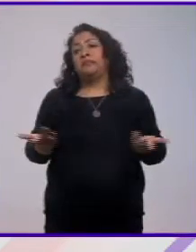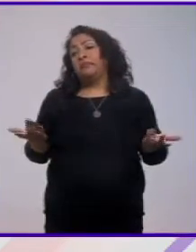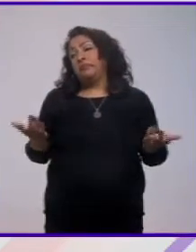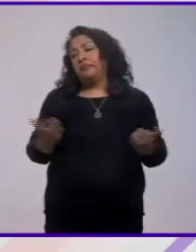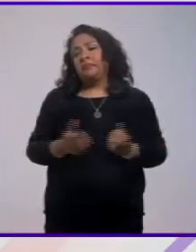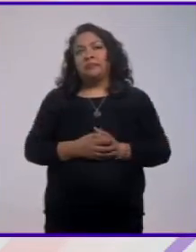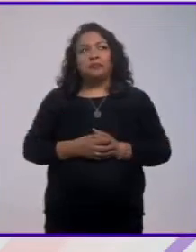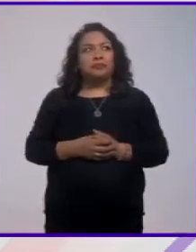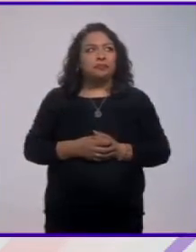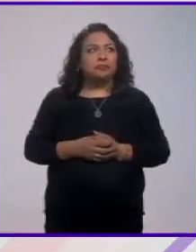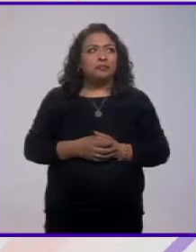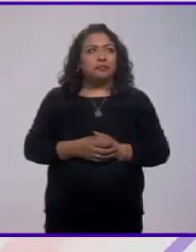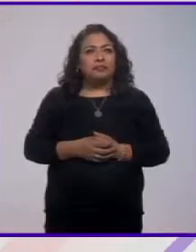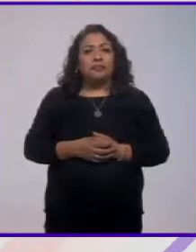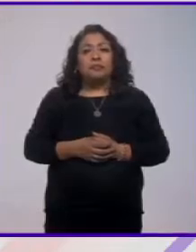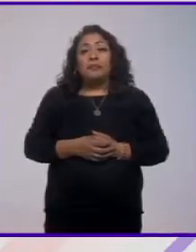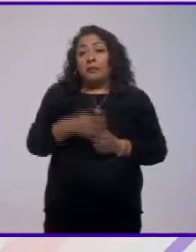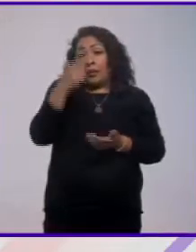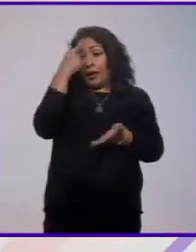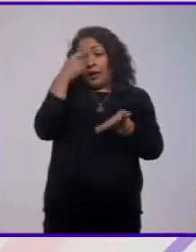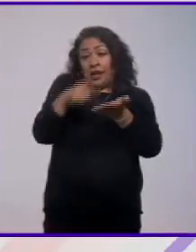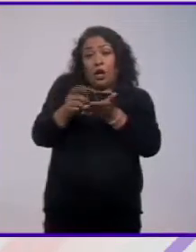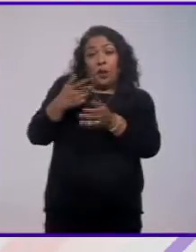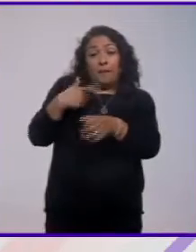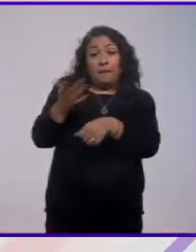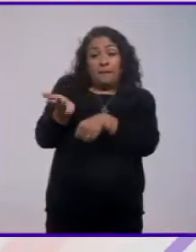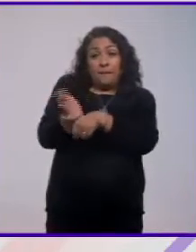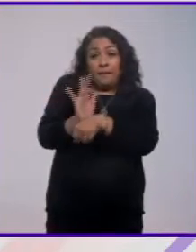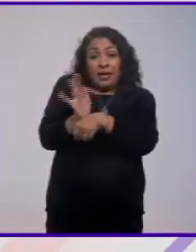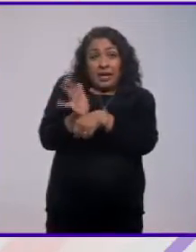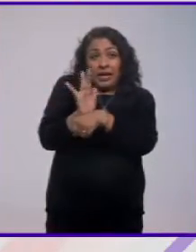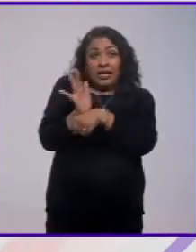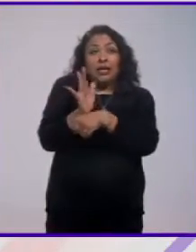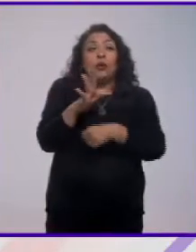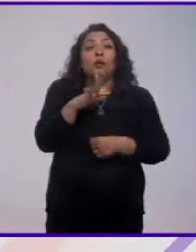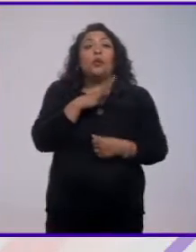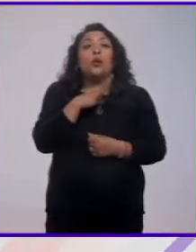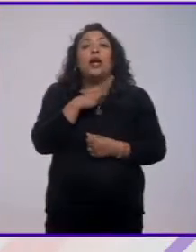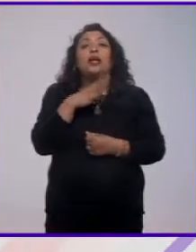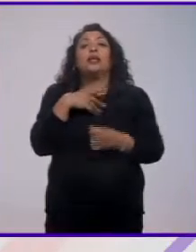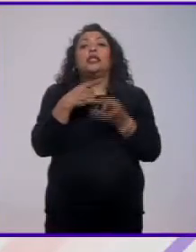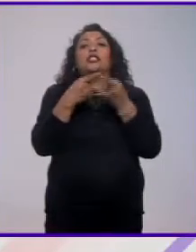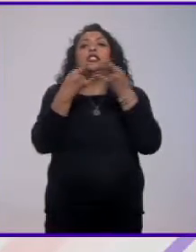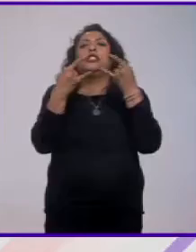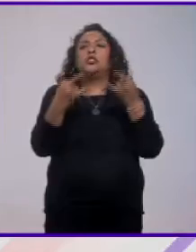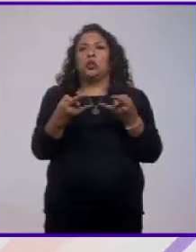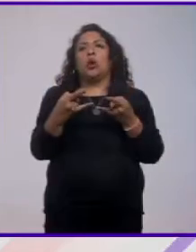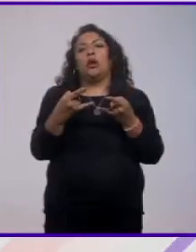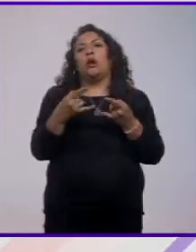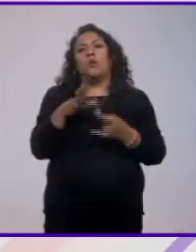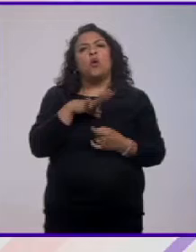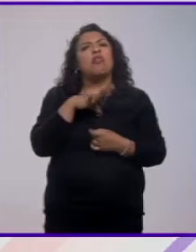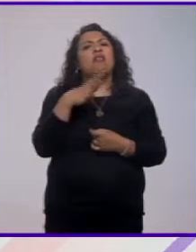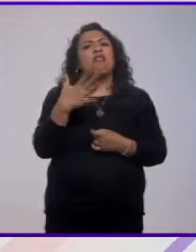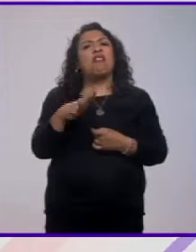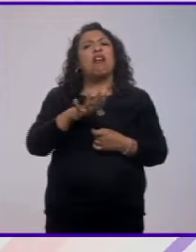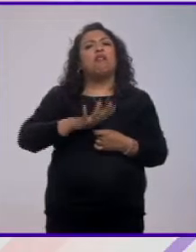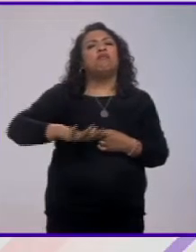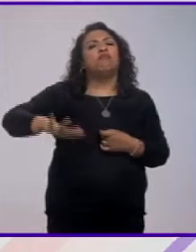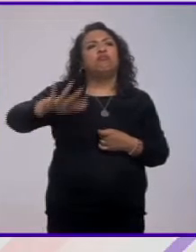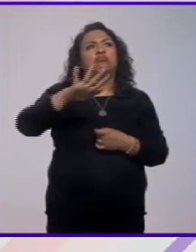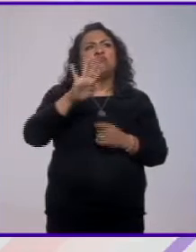digo, creo que es una película que tiene una historia bastante universal con la que puede